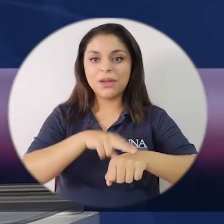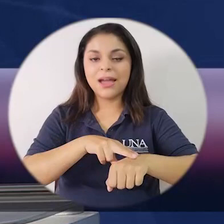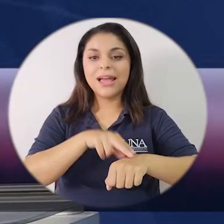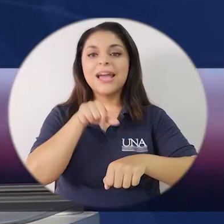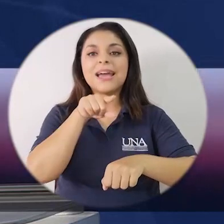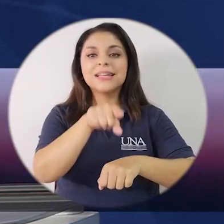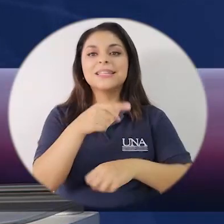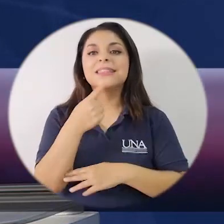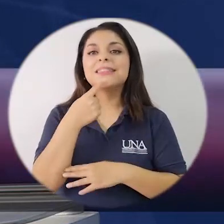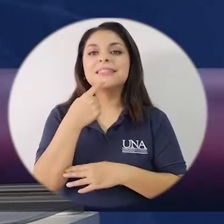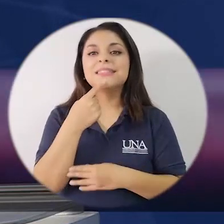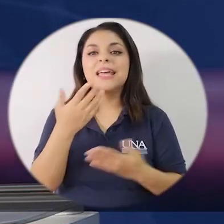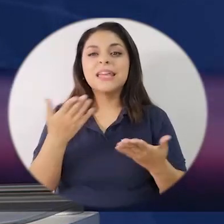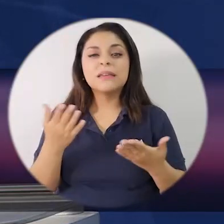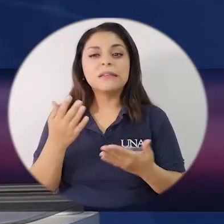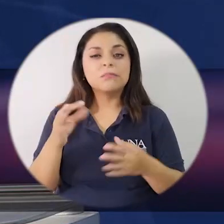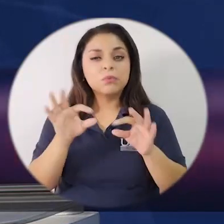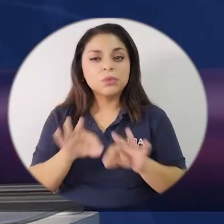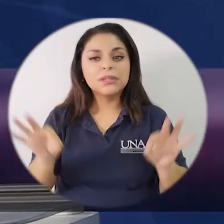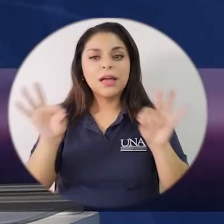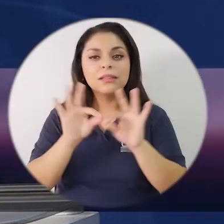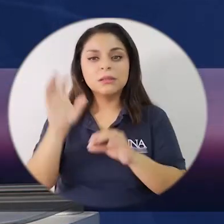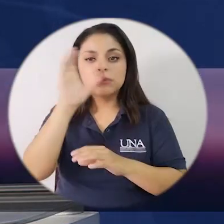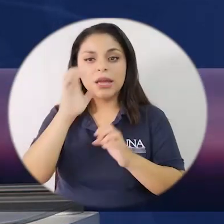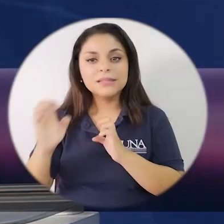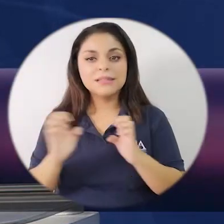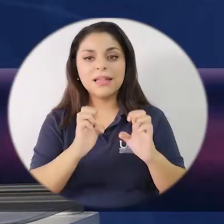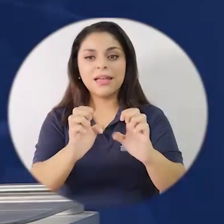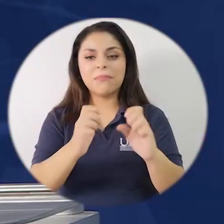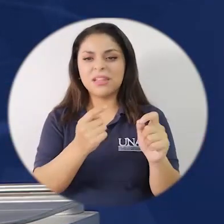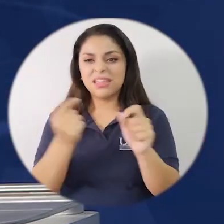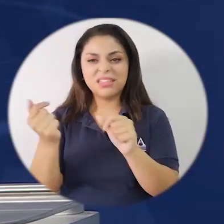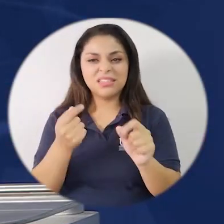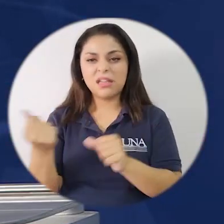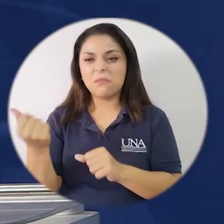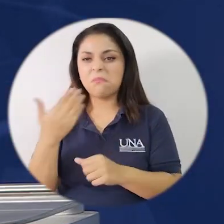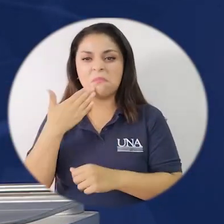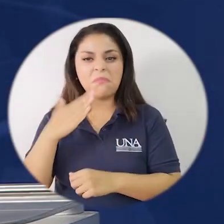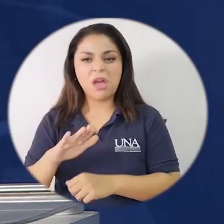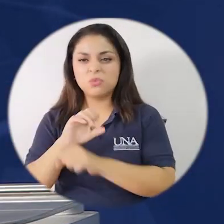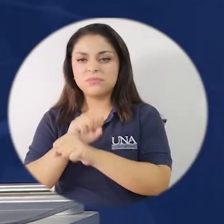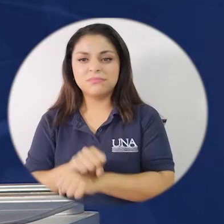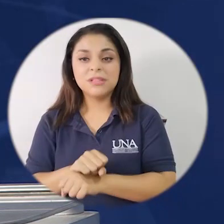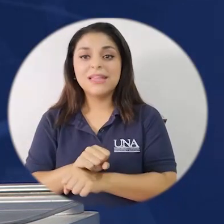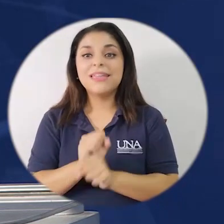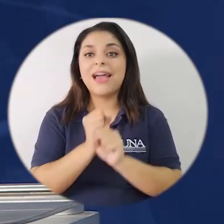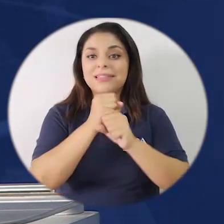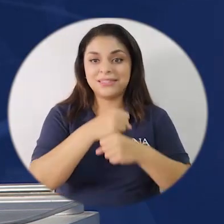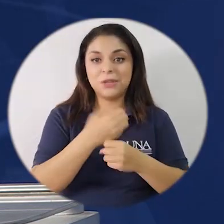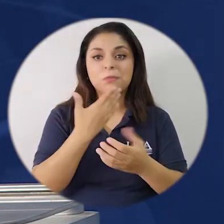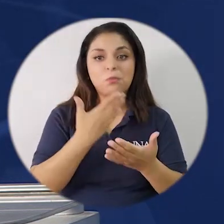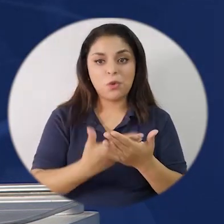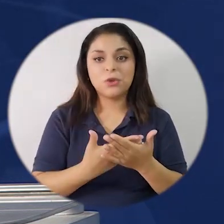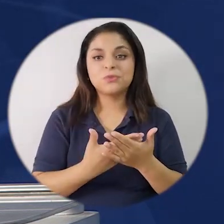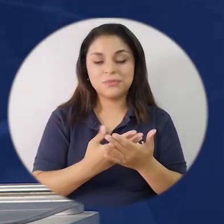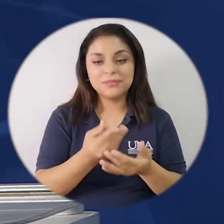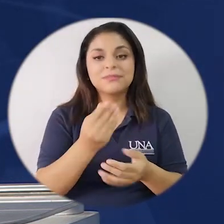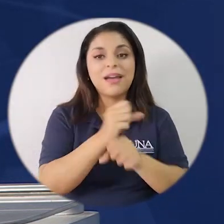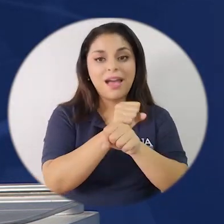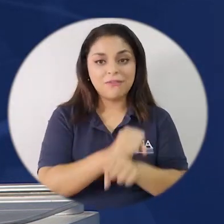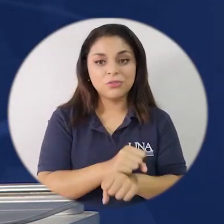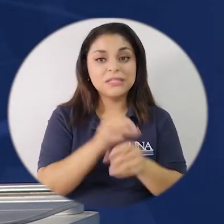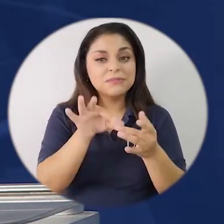de crear estrategias para eliminar malos hábitos, pero crear buenos hábitos al mismo tiempo, sobre todo